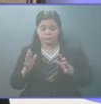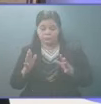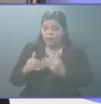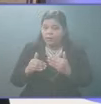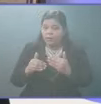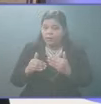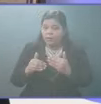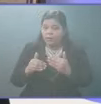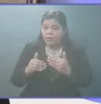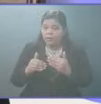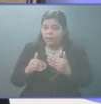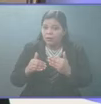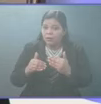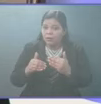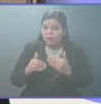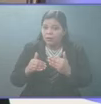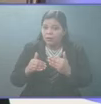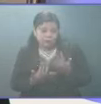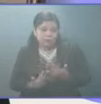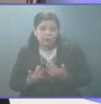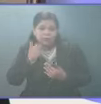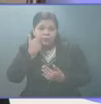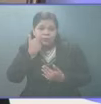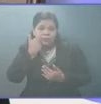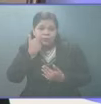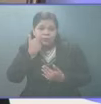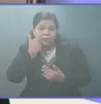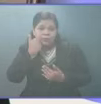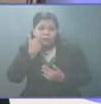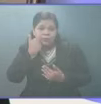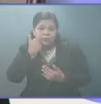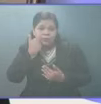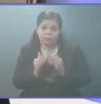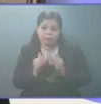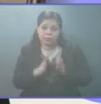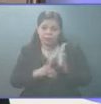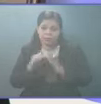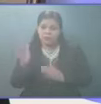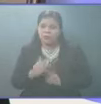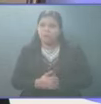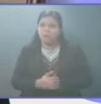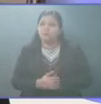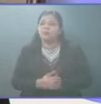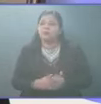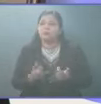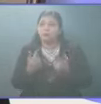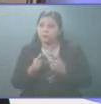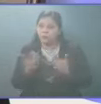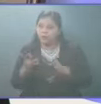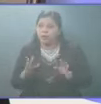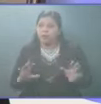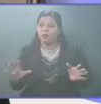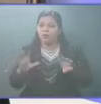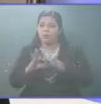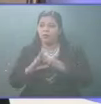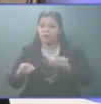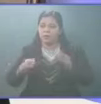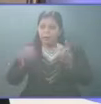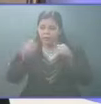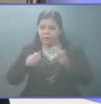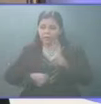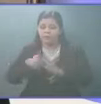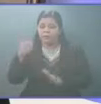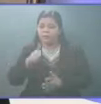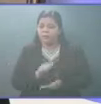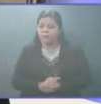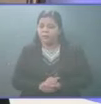debe de cuidarse, tanto a las personas jóvenes o el adulto edad media, también tiene que cuidarse, porque precisamente puede